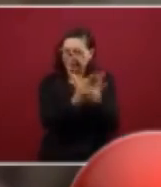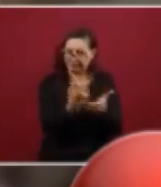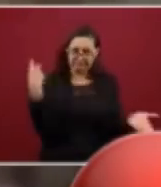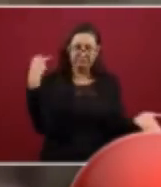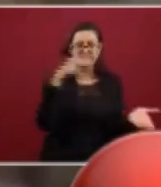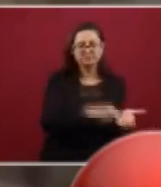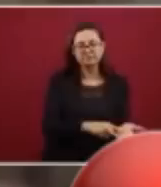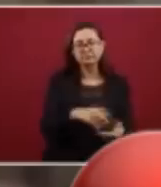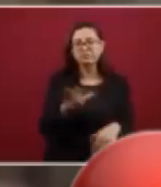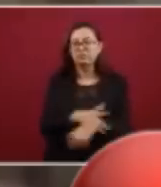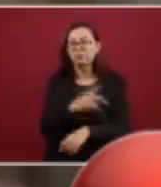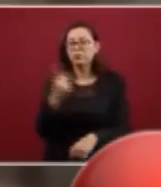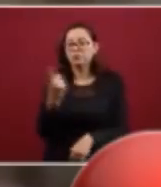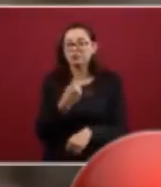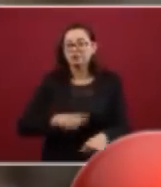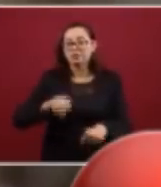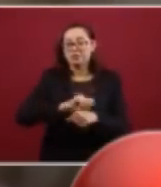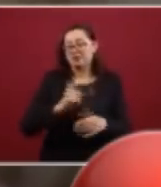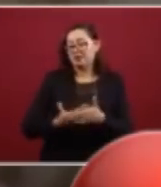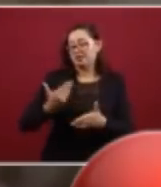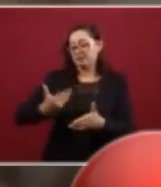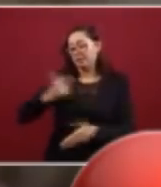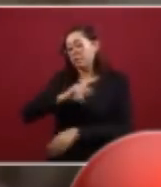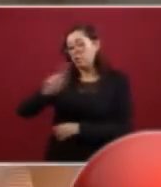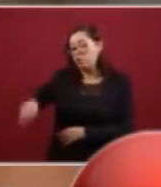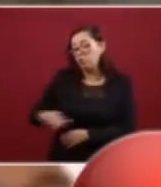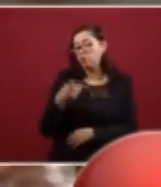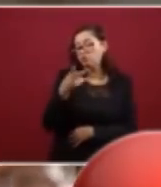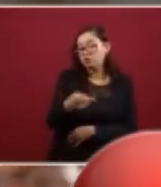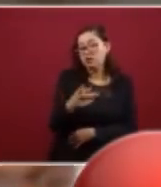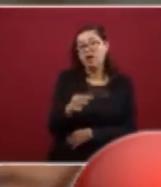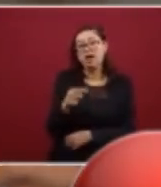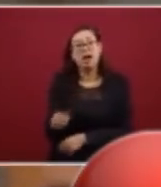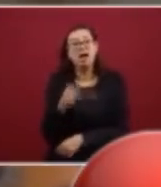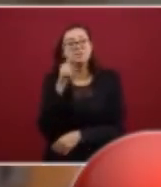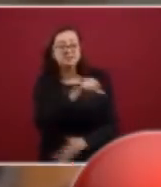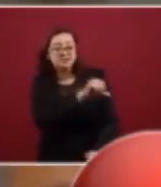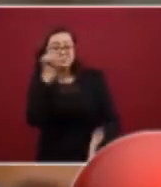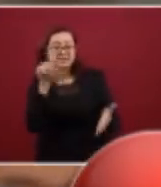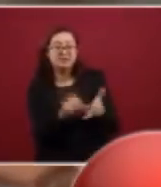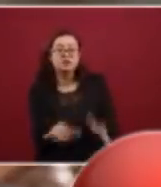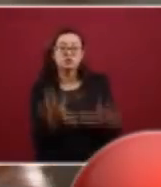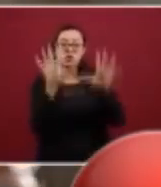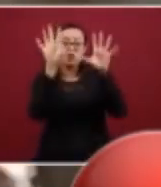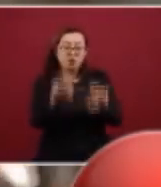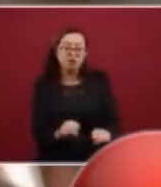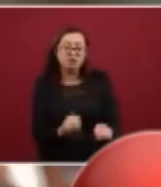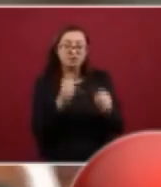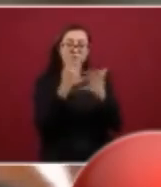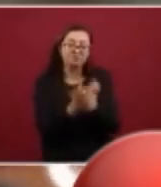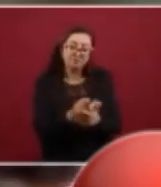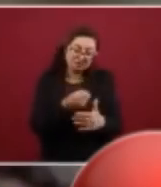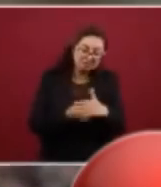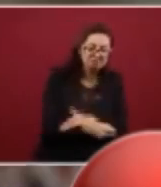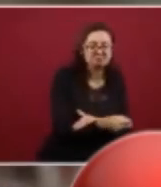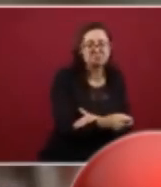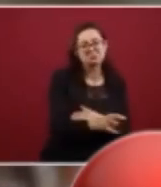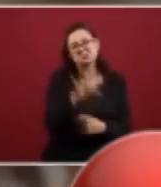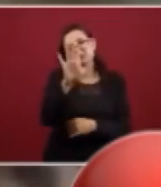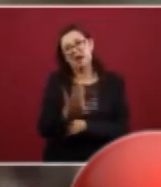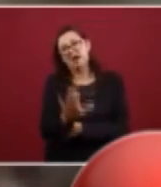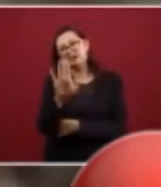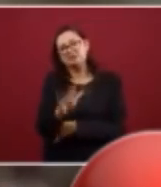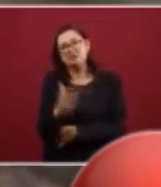preguntó si tenía idea cuántos mexicanos estaban en estos centros de detención llamados campos de concentración ya por